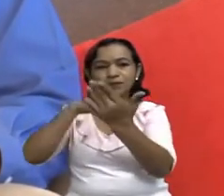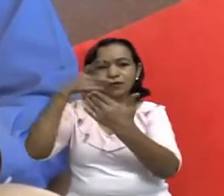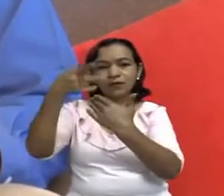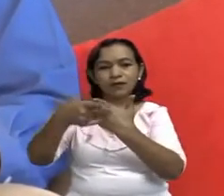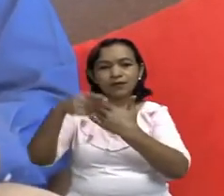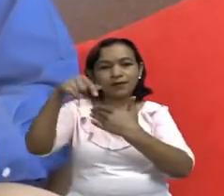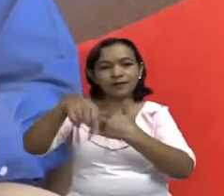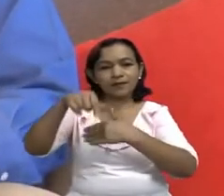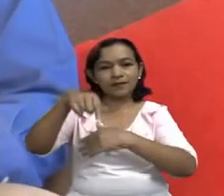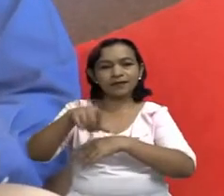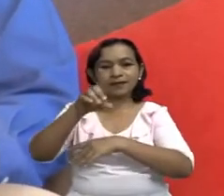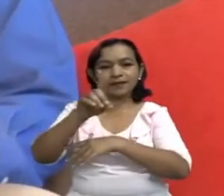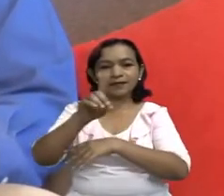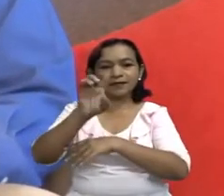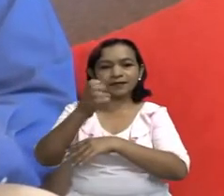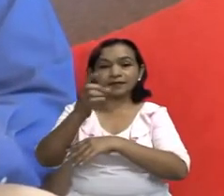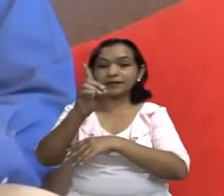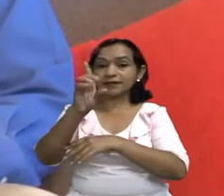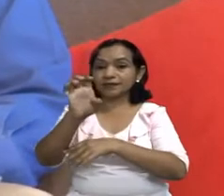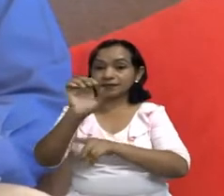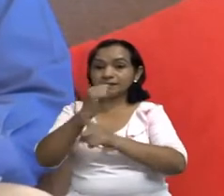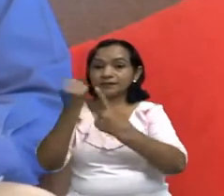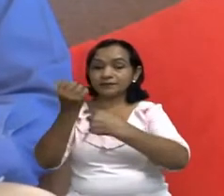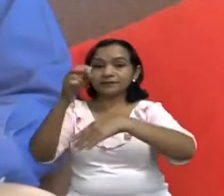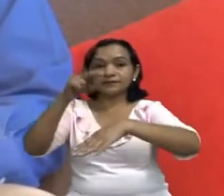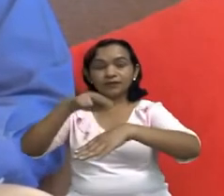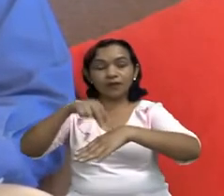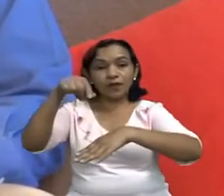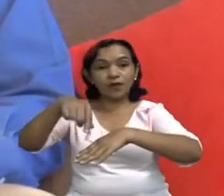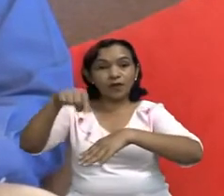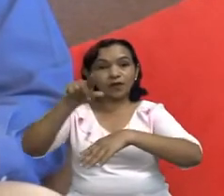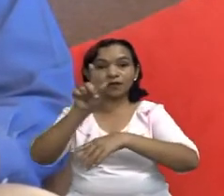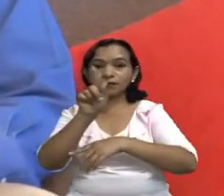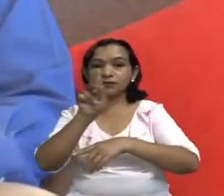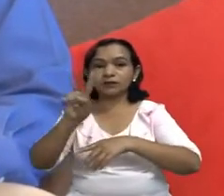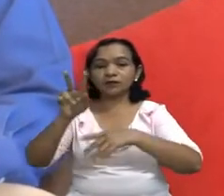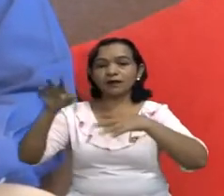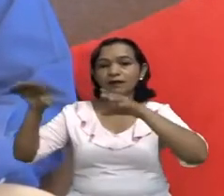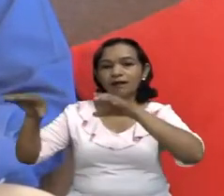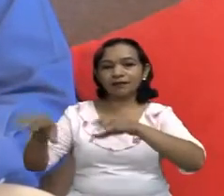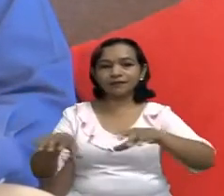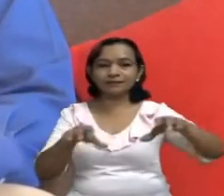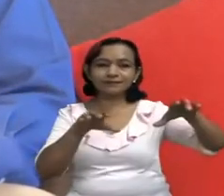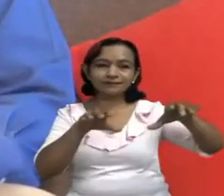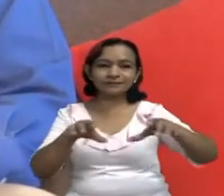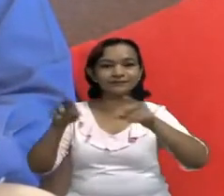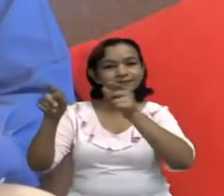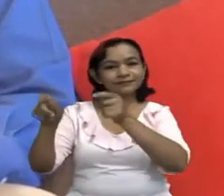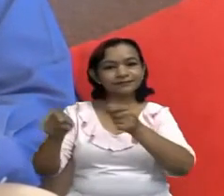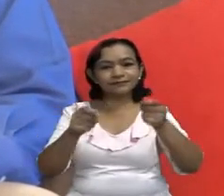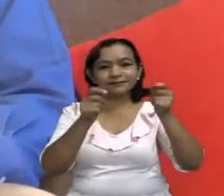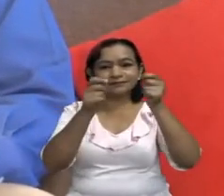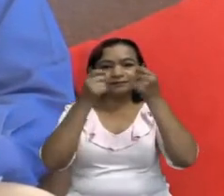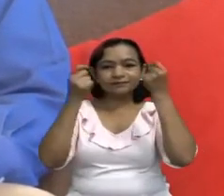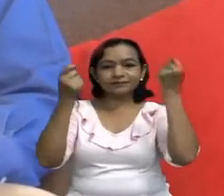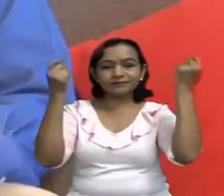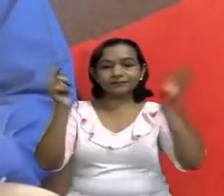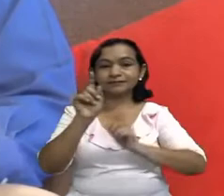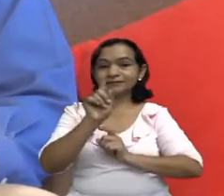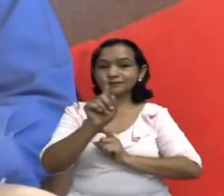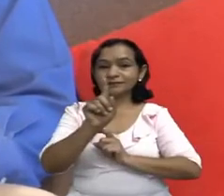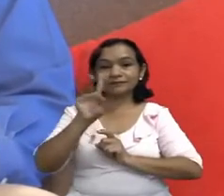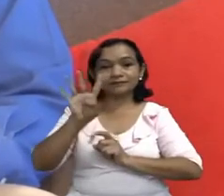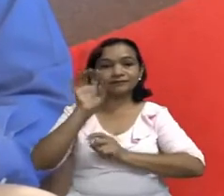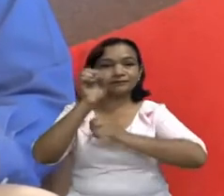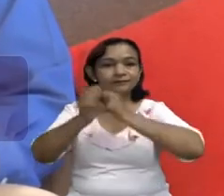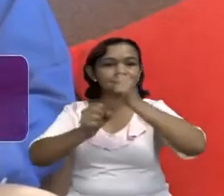el Parlamento. Hoy nuestro canal inicia un proceso de festejos en el que precisamente conmemora 14